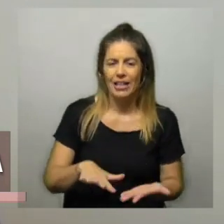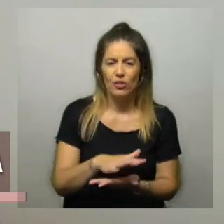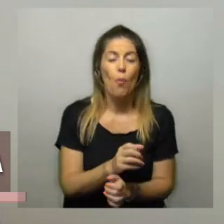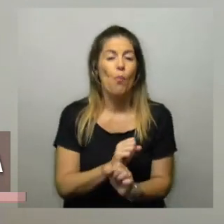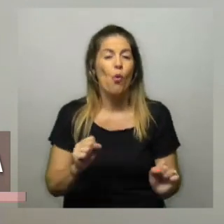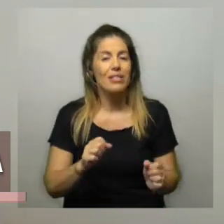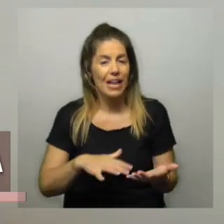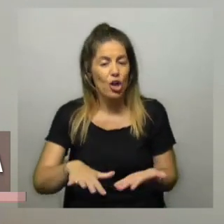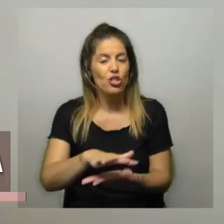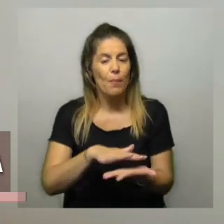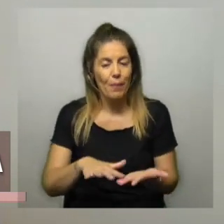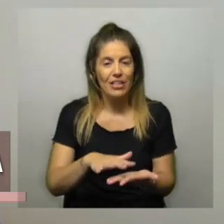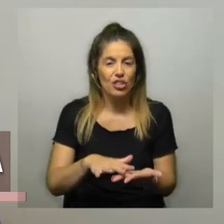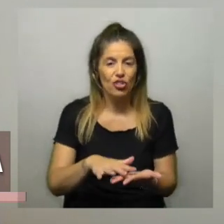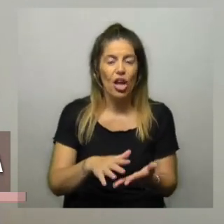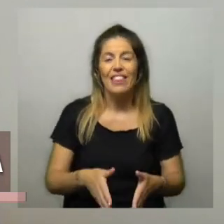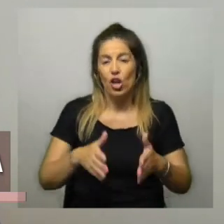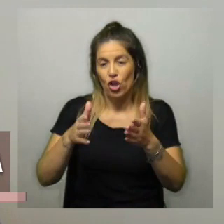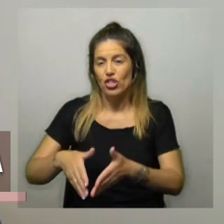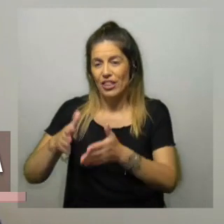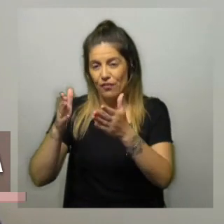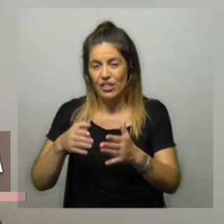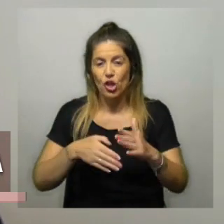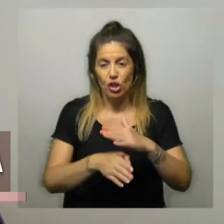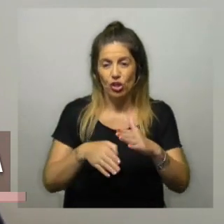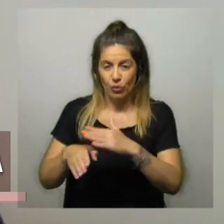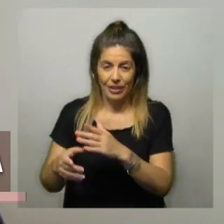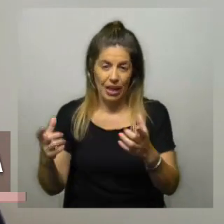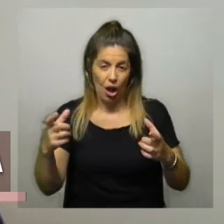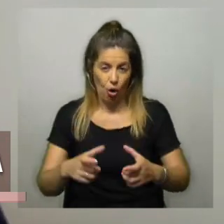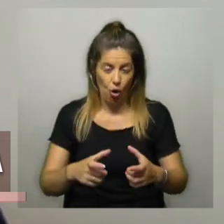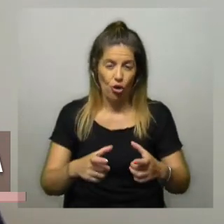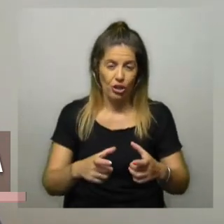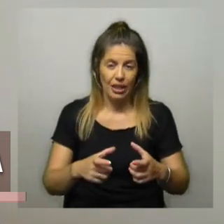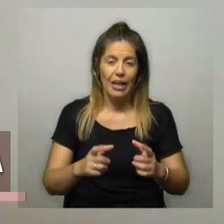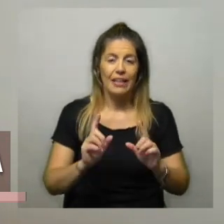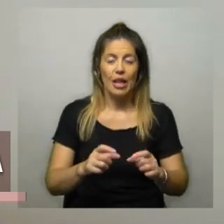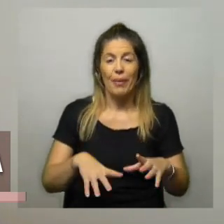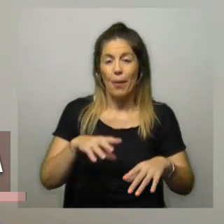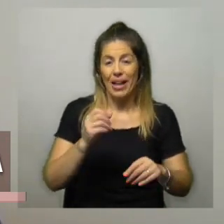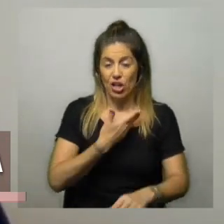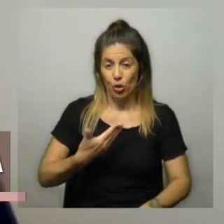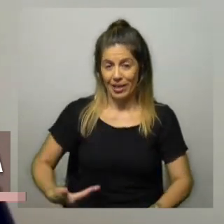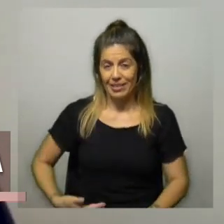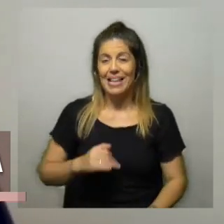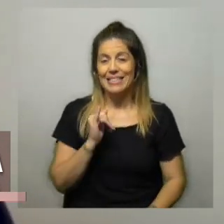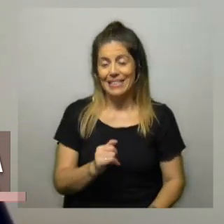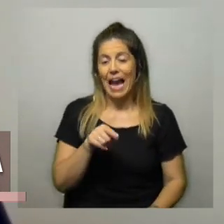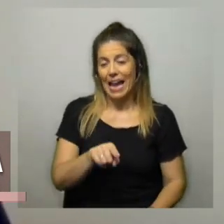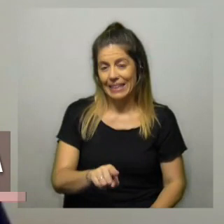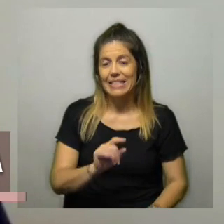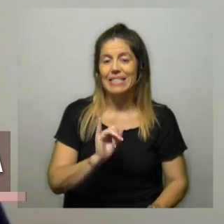que los espacios físicos dentro del Congreso Nacional, de la Corte, del Tribunal y también del Palacio Presidencial ya hayan